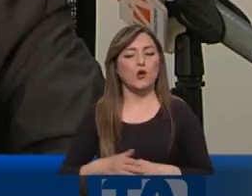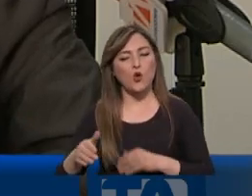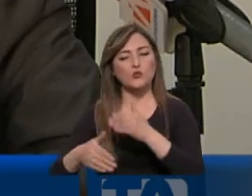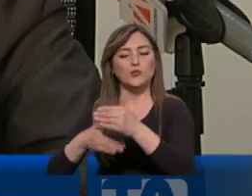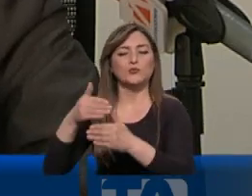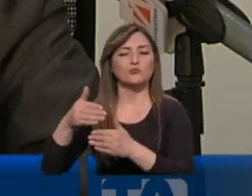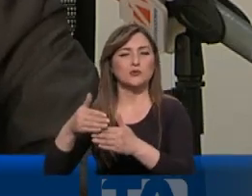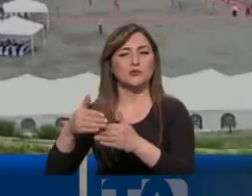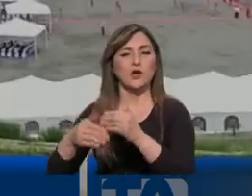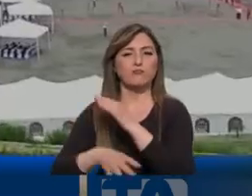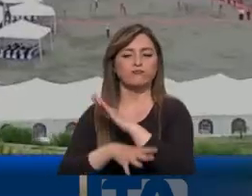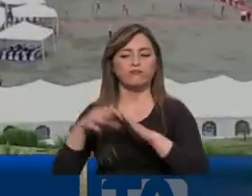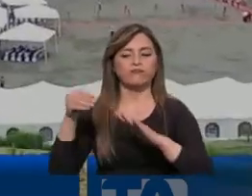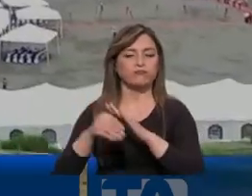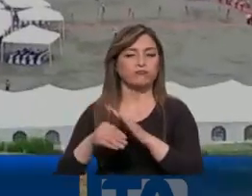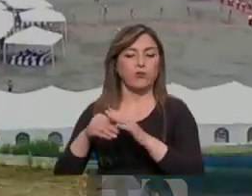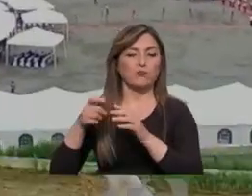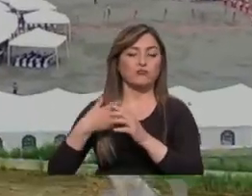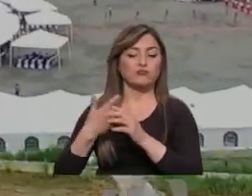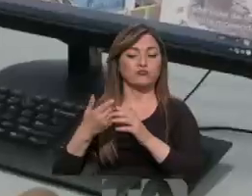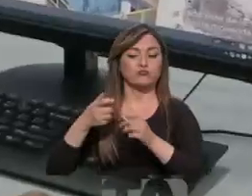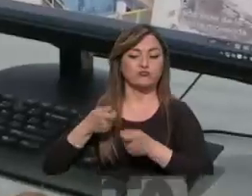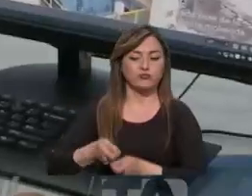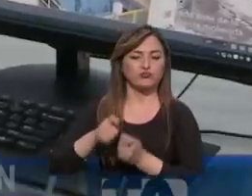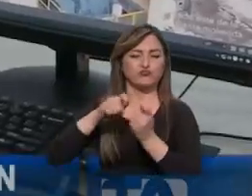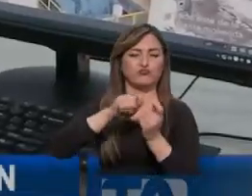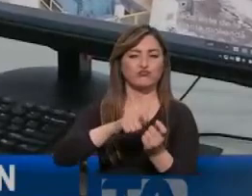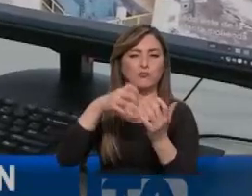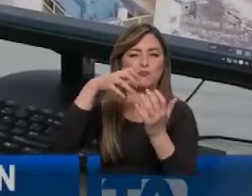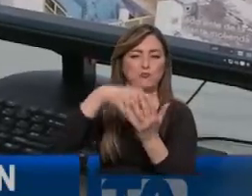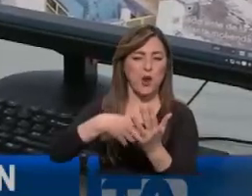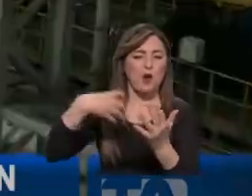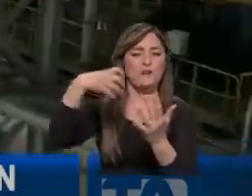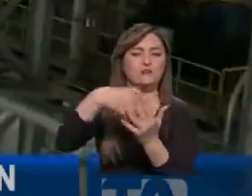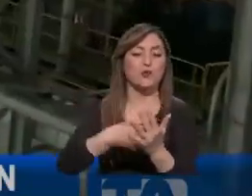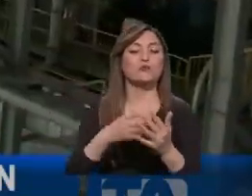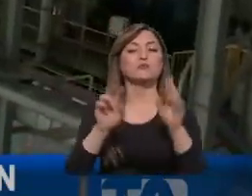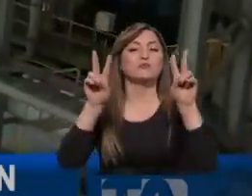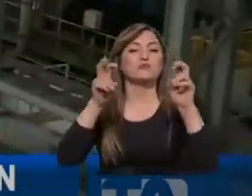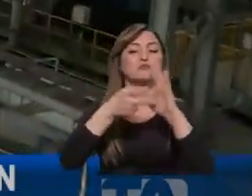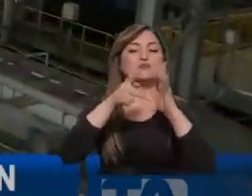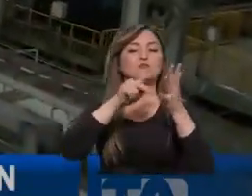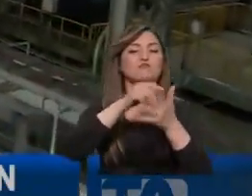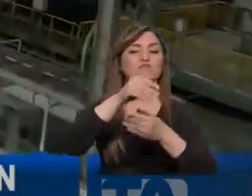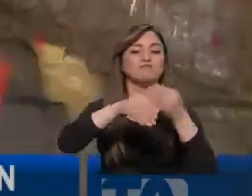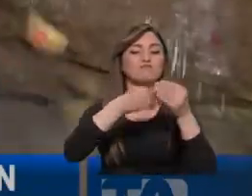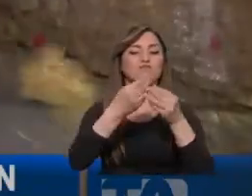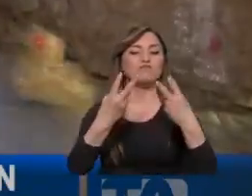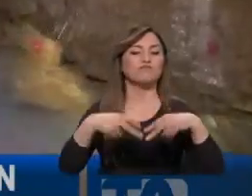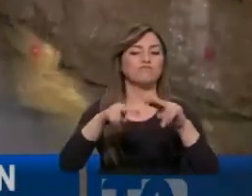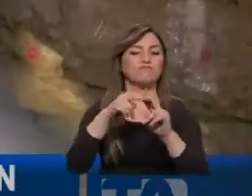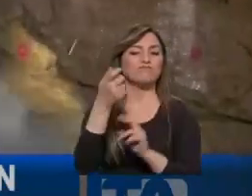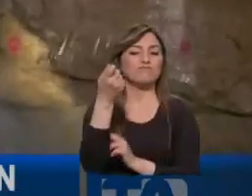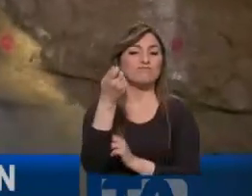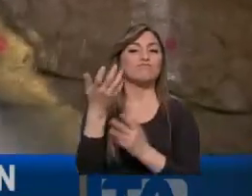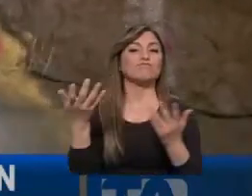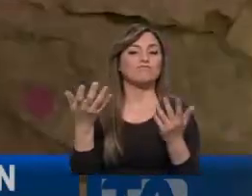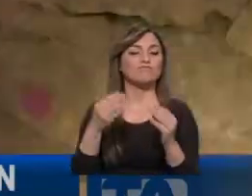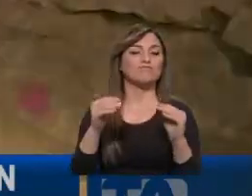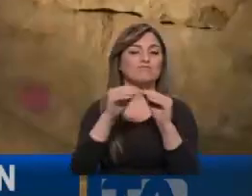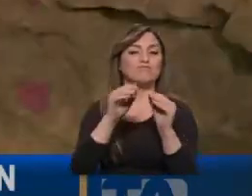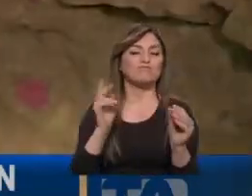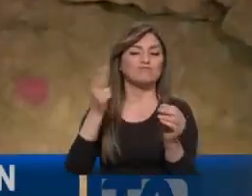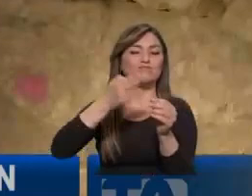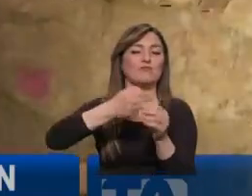para la fase de explotación. Todo esto significará inversiones enormes en la industria minera que se traducirán en más